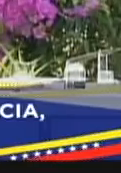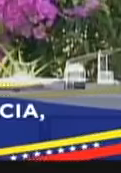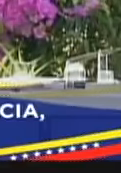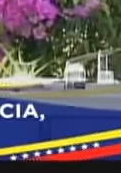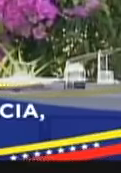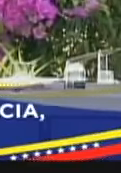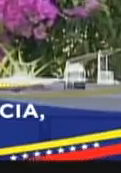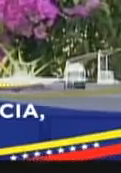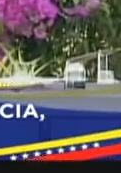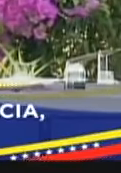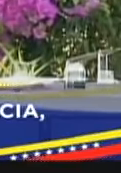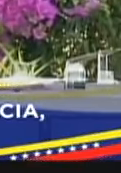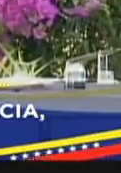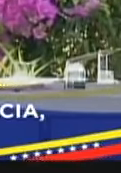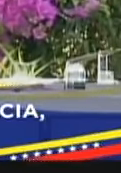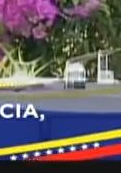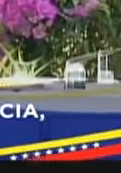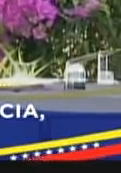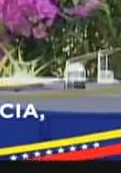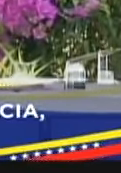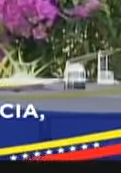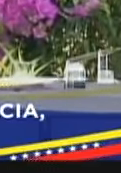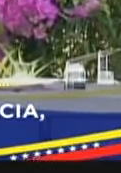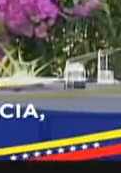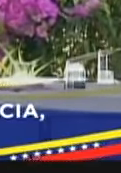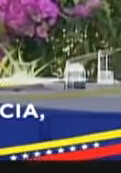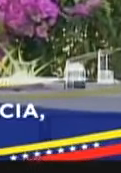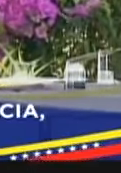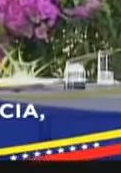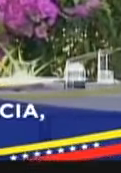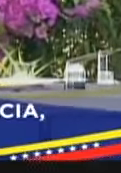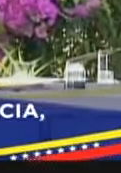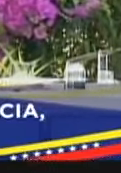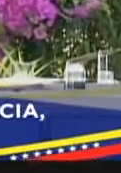sociales que promueven antivalores?